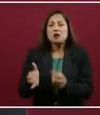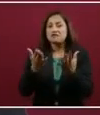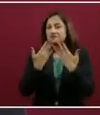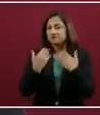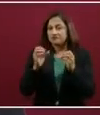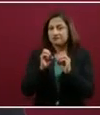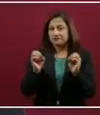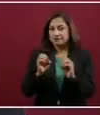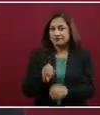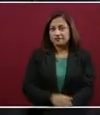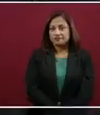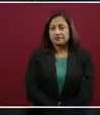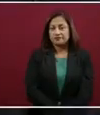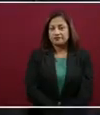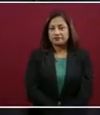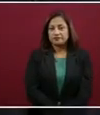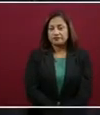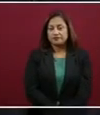se